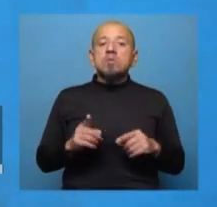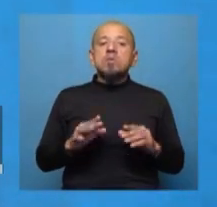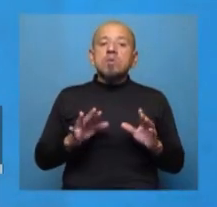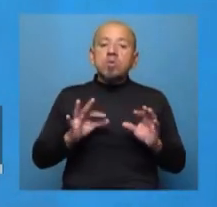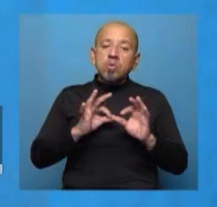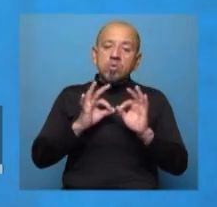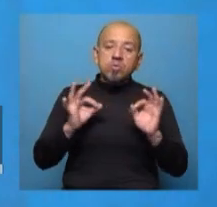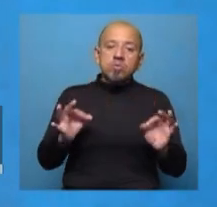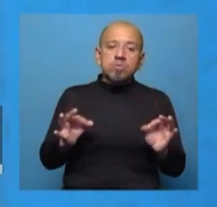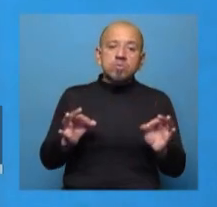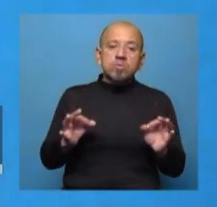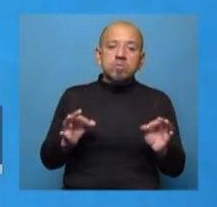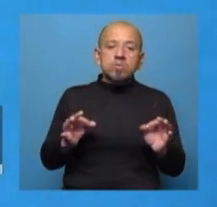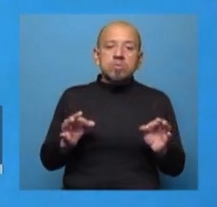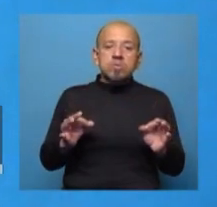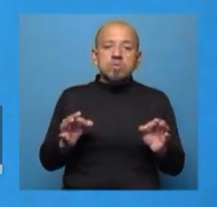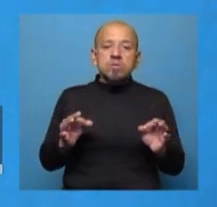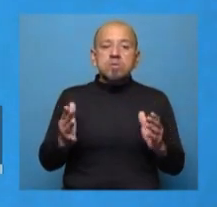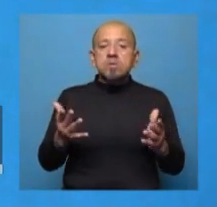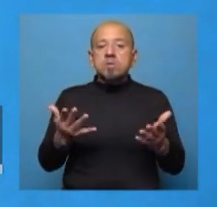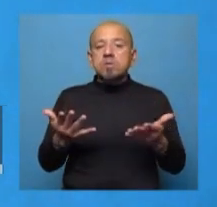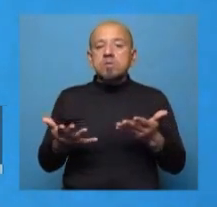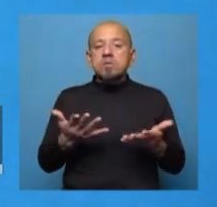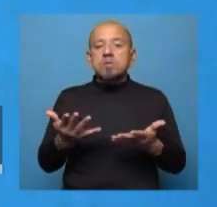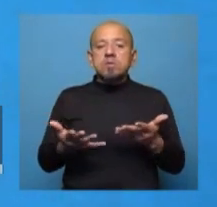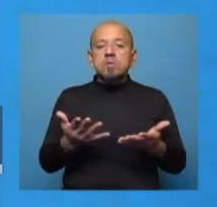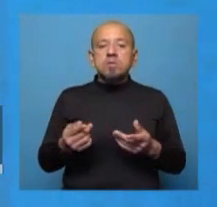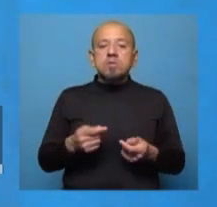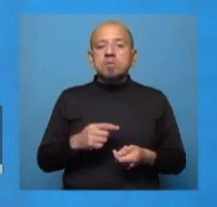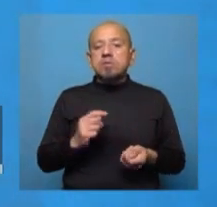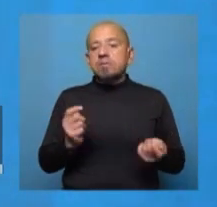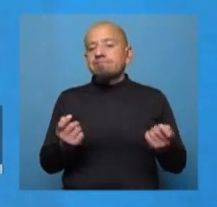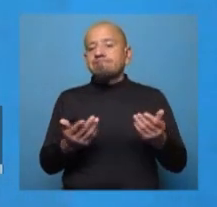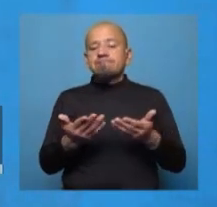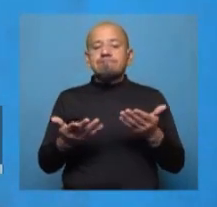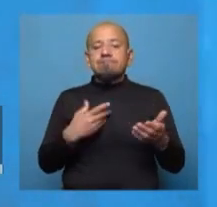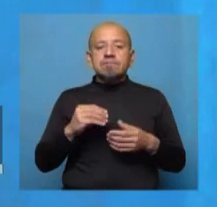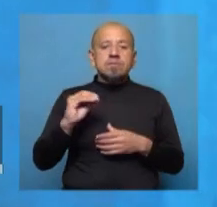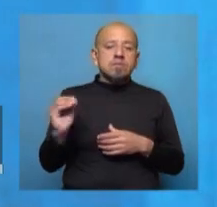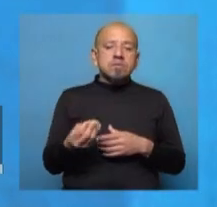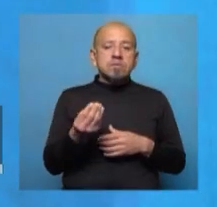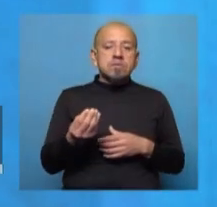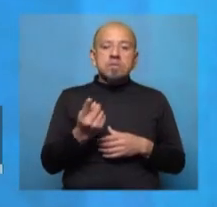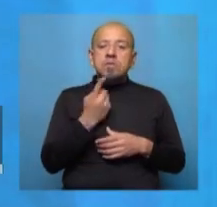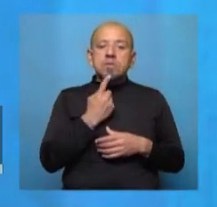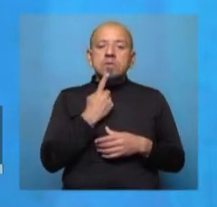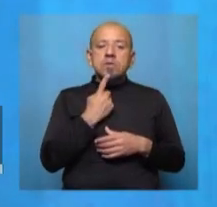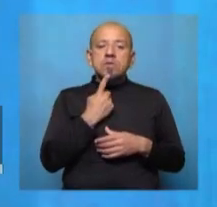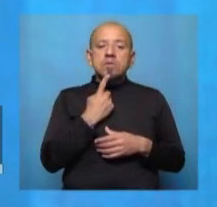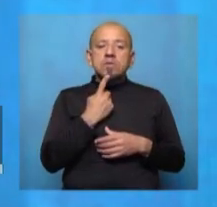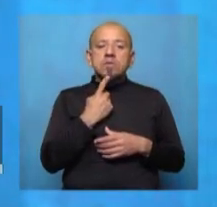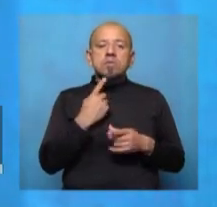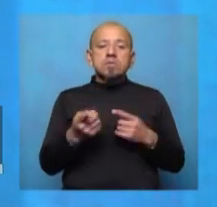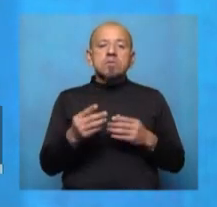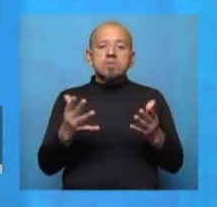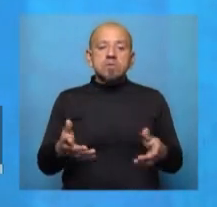quizás en un en un intento de transformar una una derrota política evidente